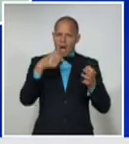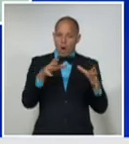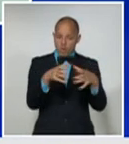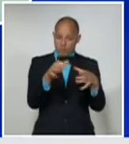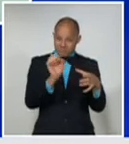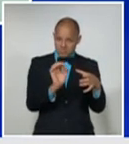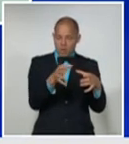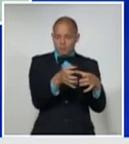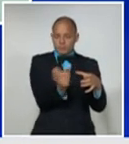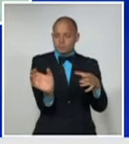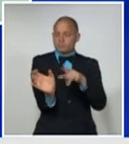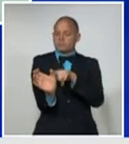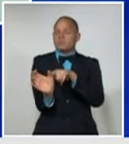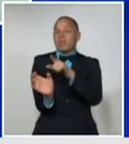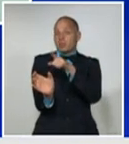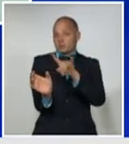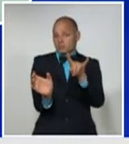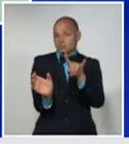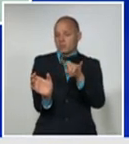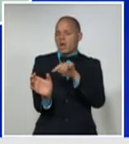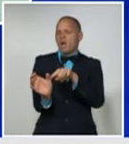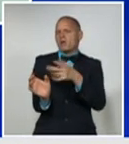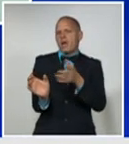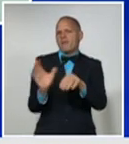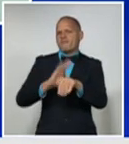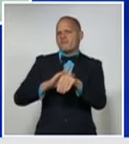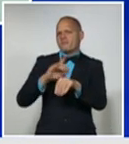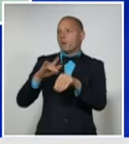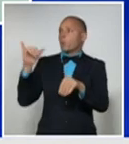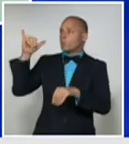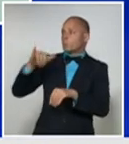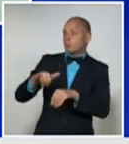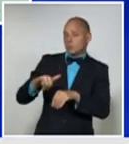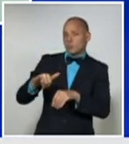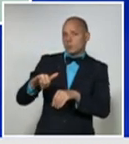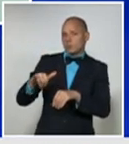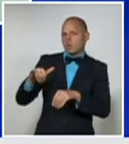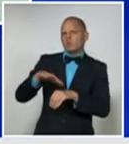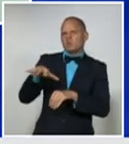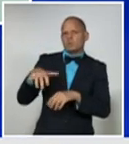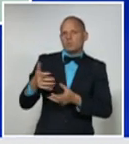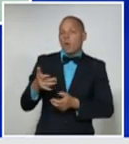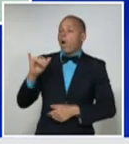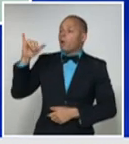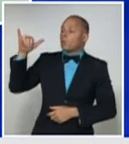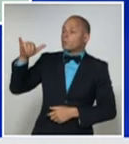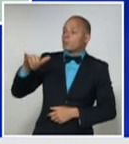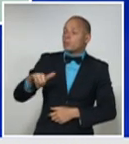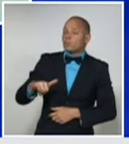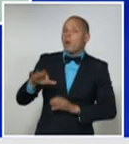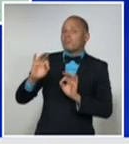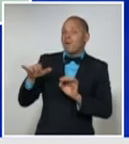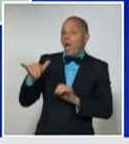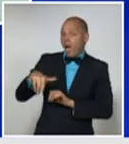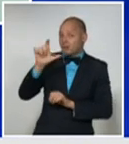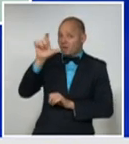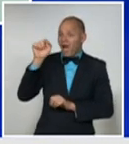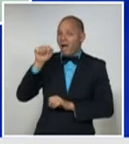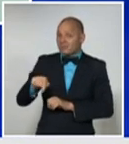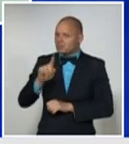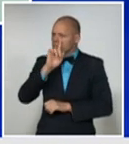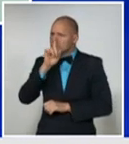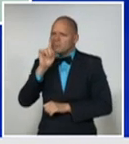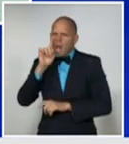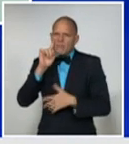país y diagnosticadas o bien al arribo o bien en el PCR que se realiza